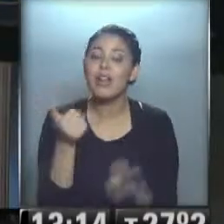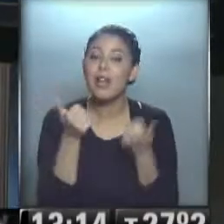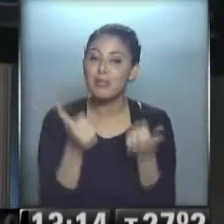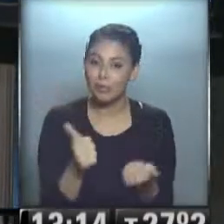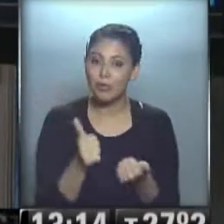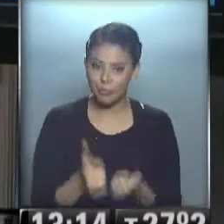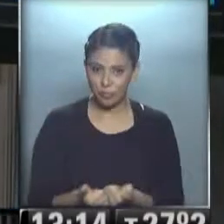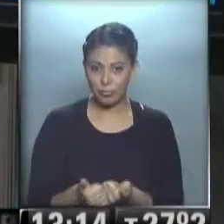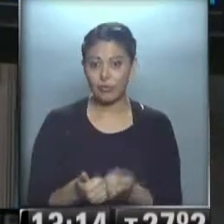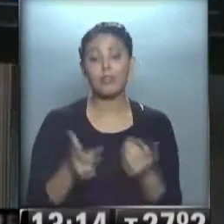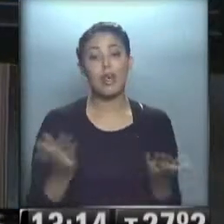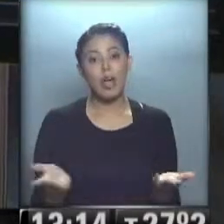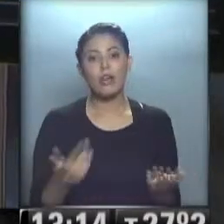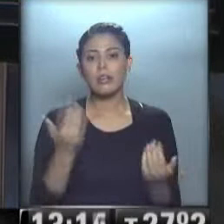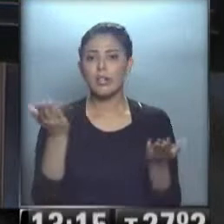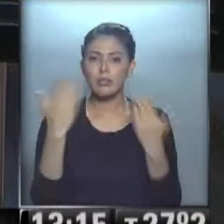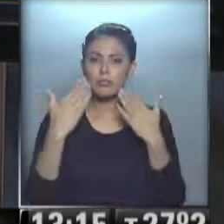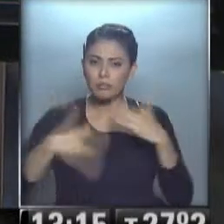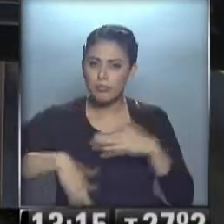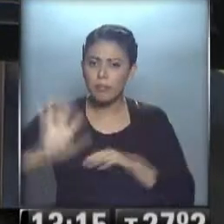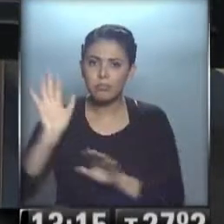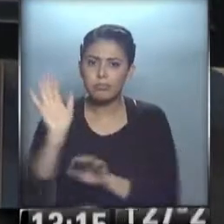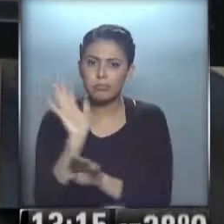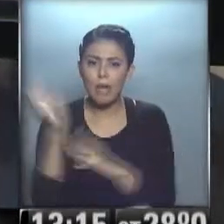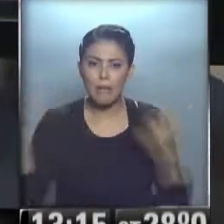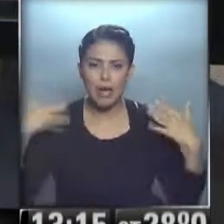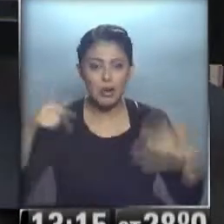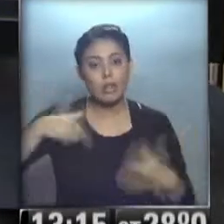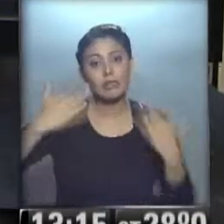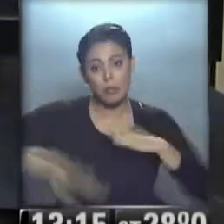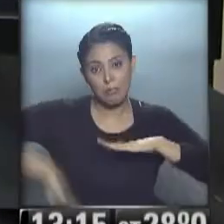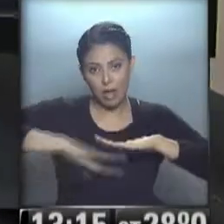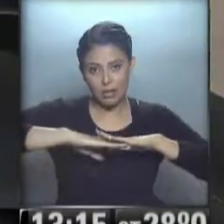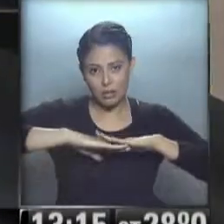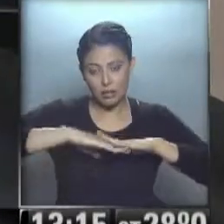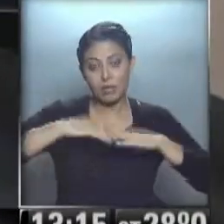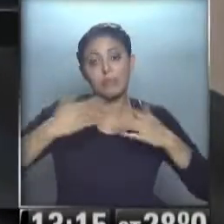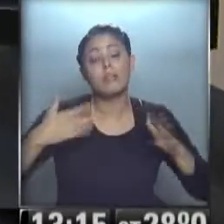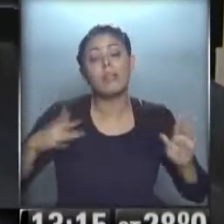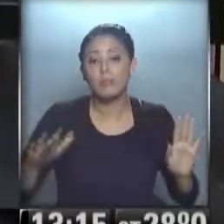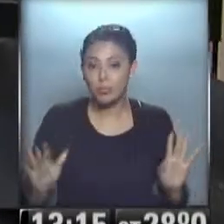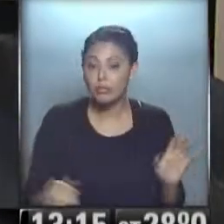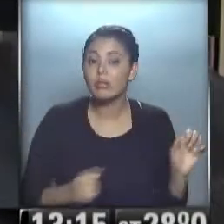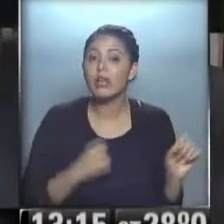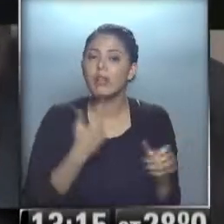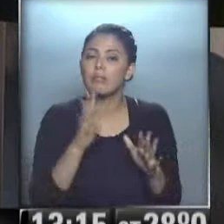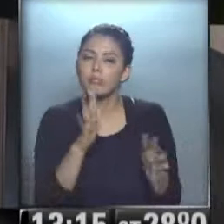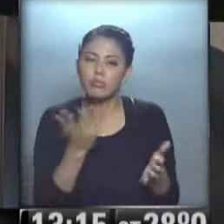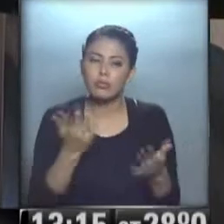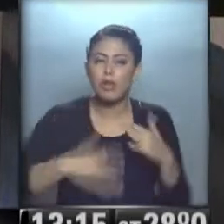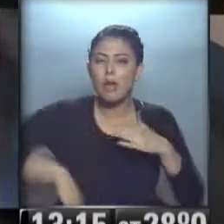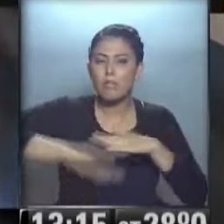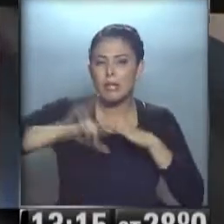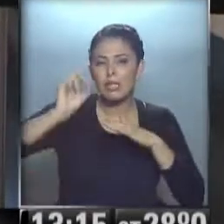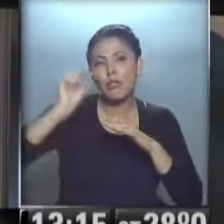está aproximándose rápidamente el verano y hoy la temperatura máxima incluso hasta podría llegar a superar un poquitito